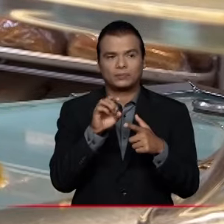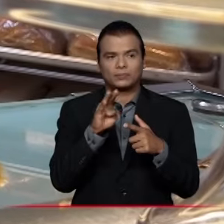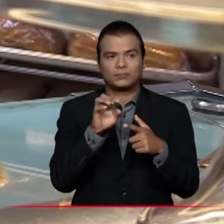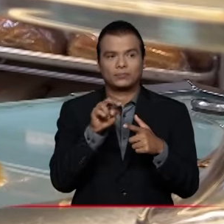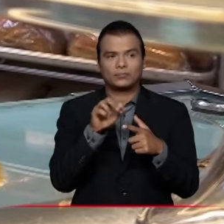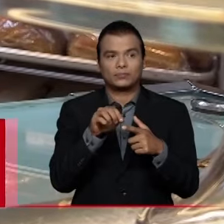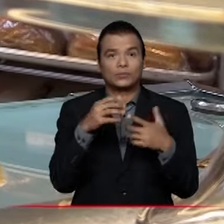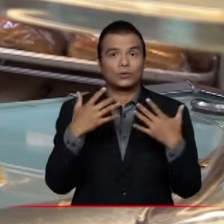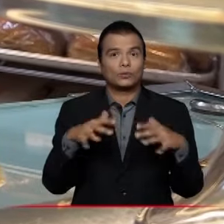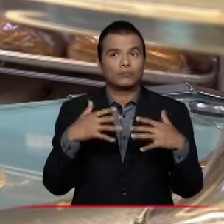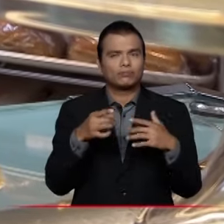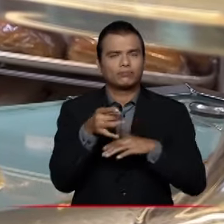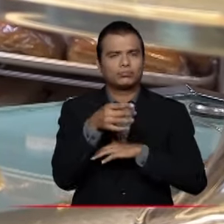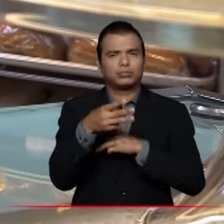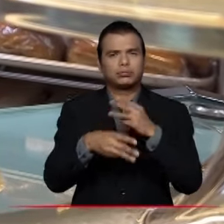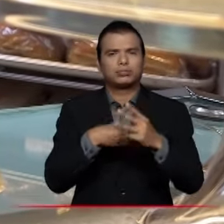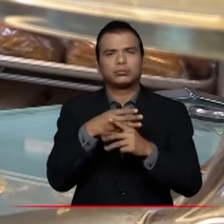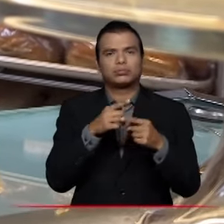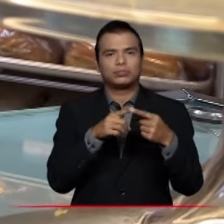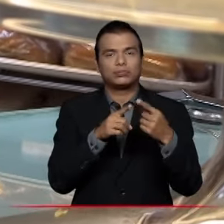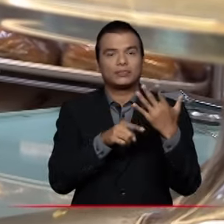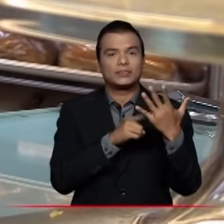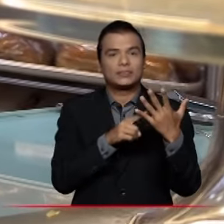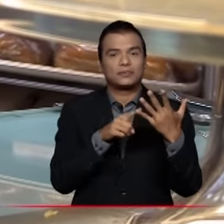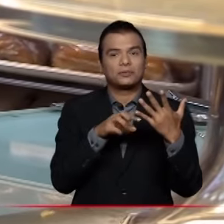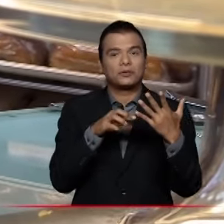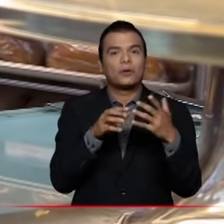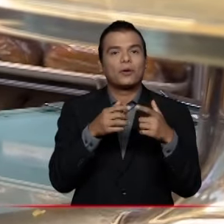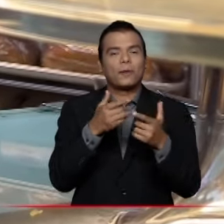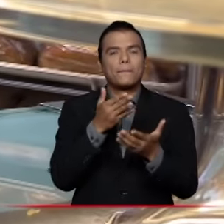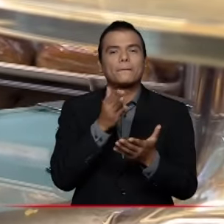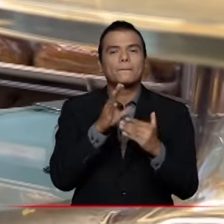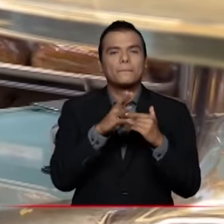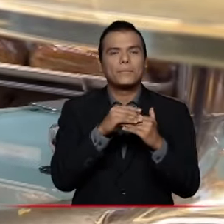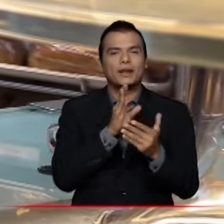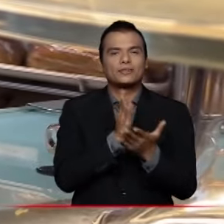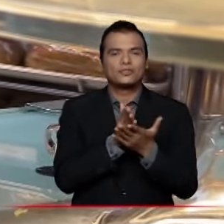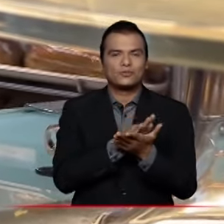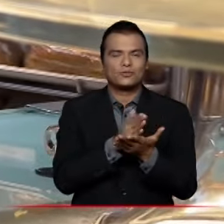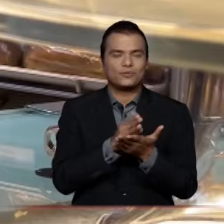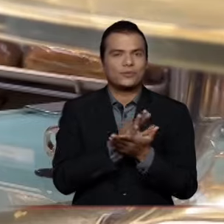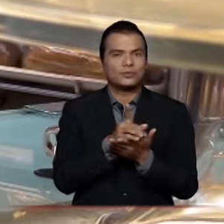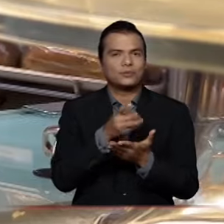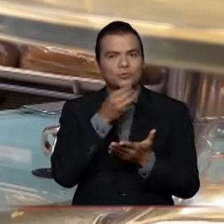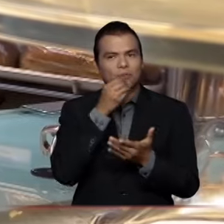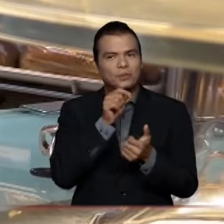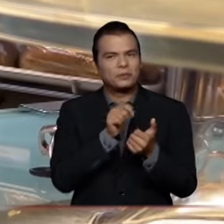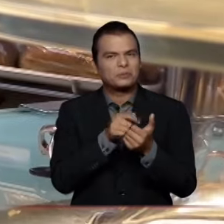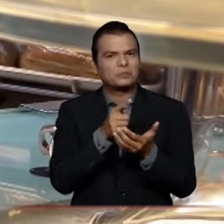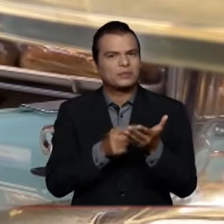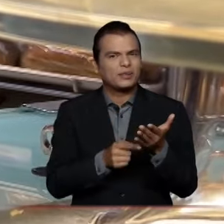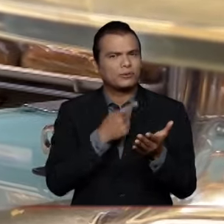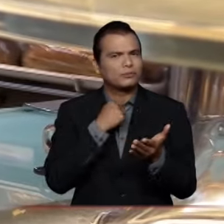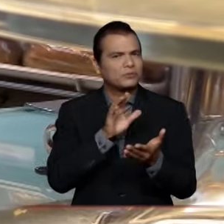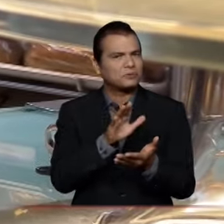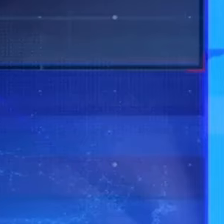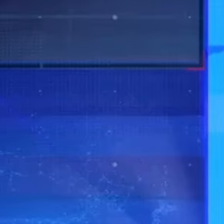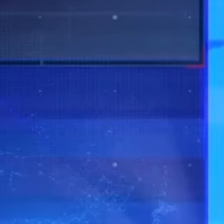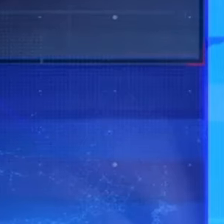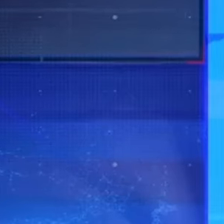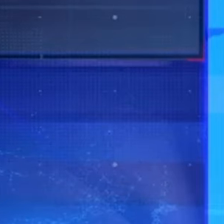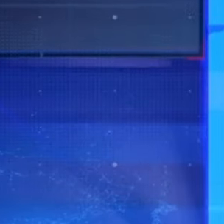mundo y al pan de yuca como el número cinco y a ustedes cómo les gusta comerse estos panes tradicionales de nuestra